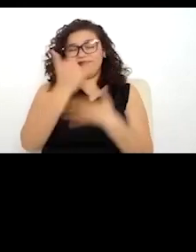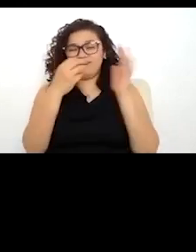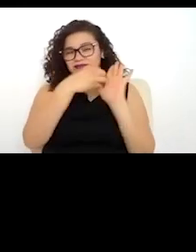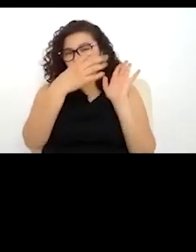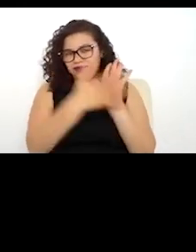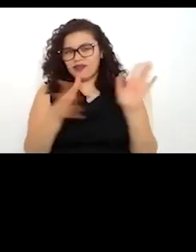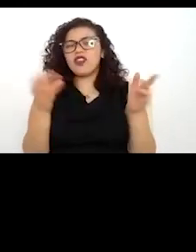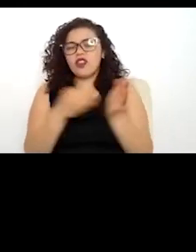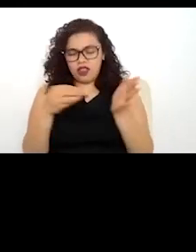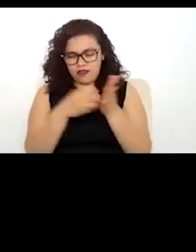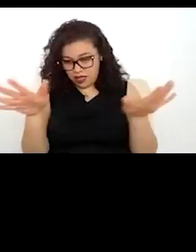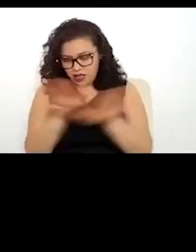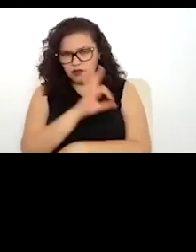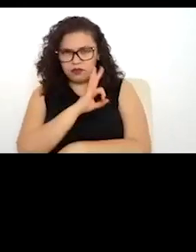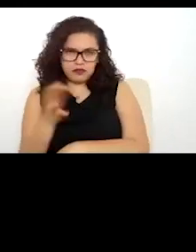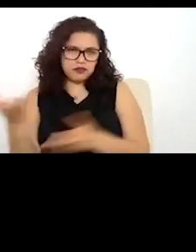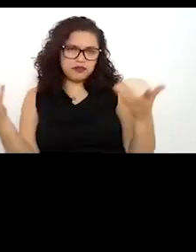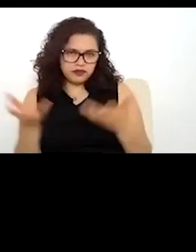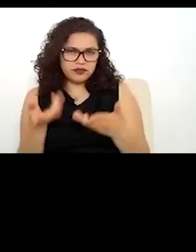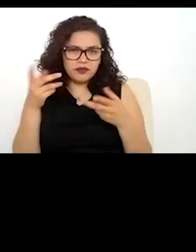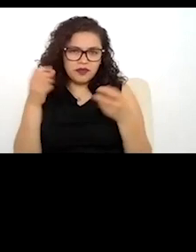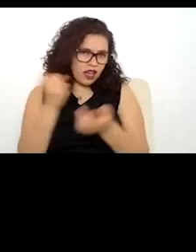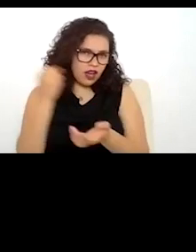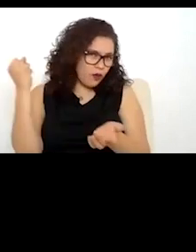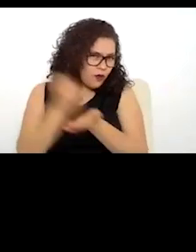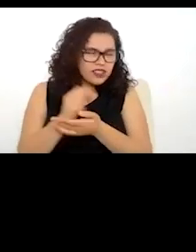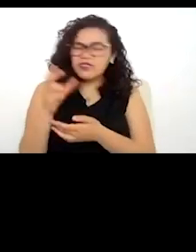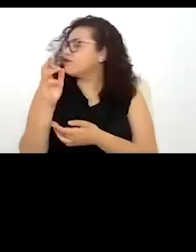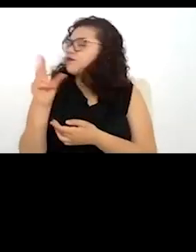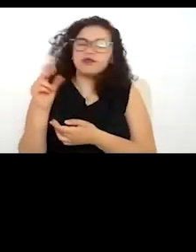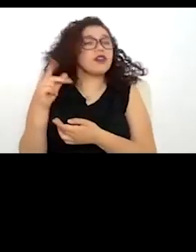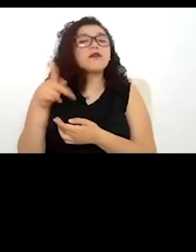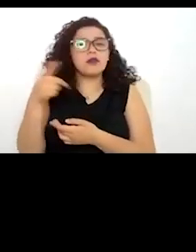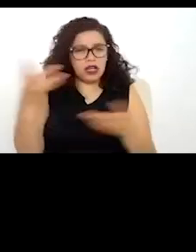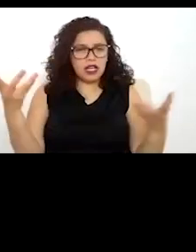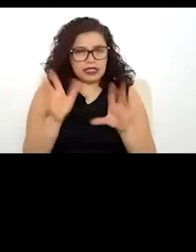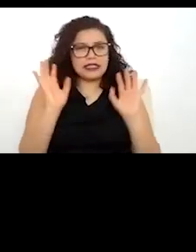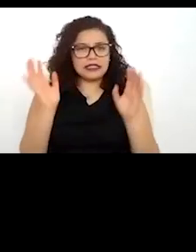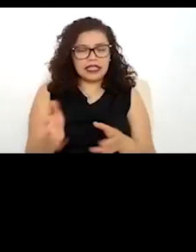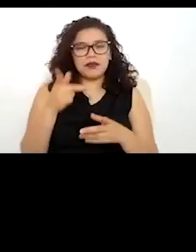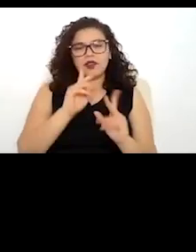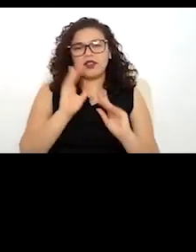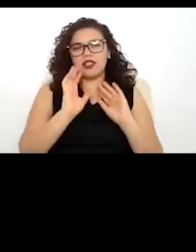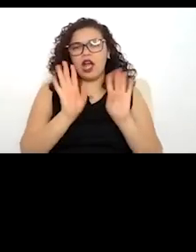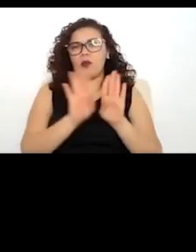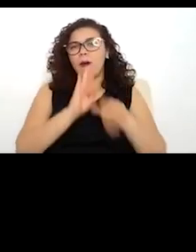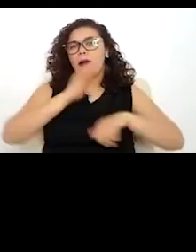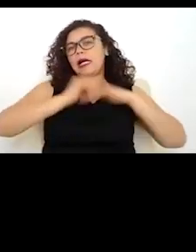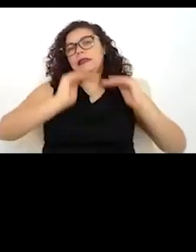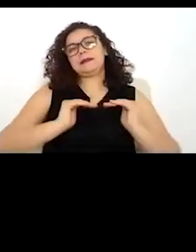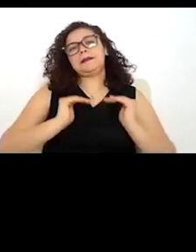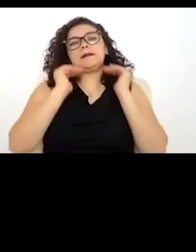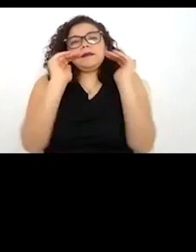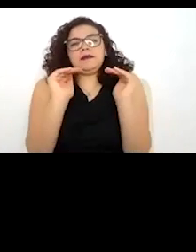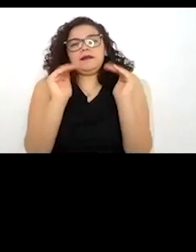haber cambios y pues no es de manera obligatoria. Sin embargo, si ya lo están implementando, pues están del otro lado de